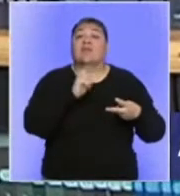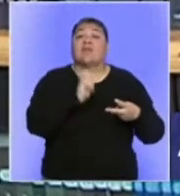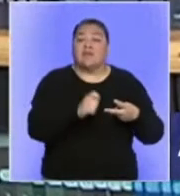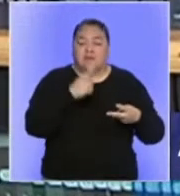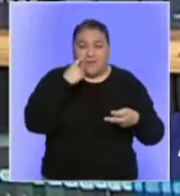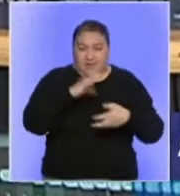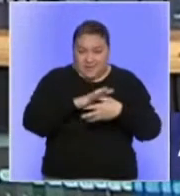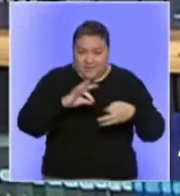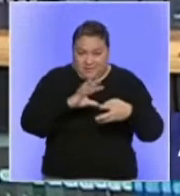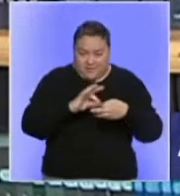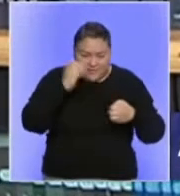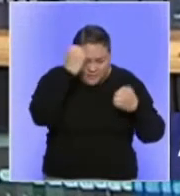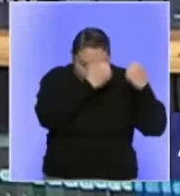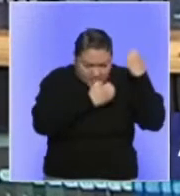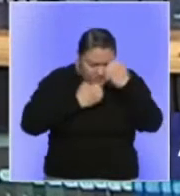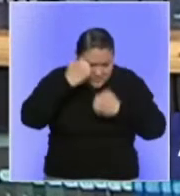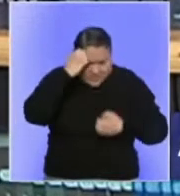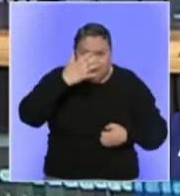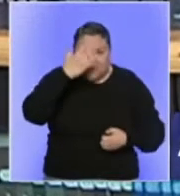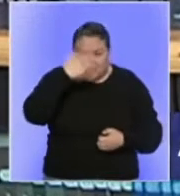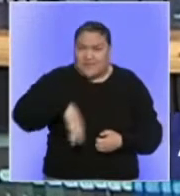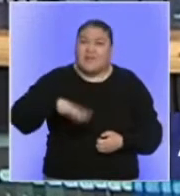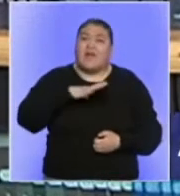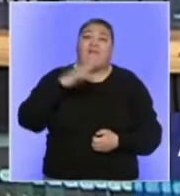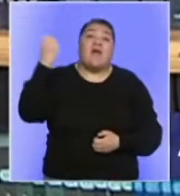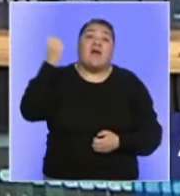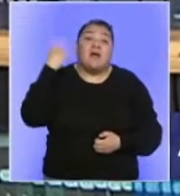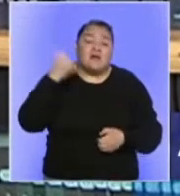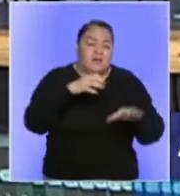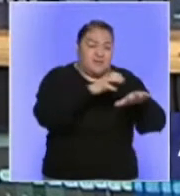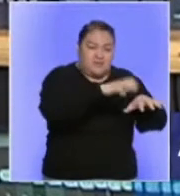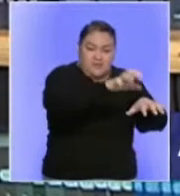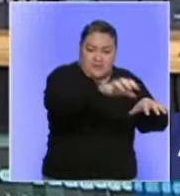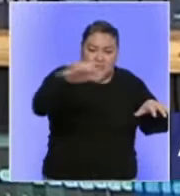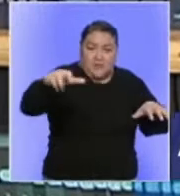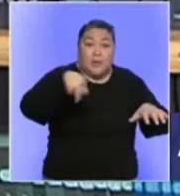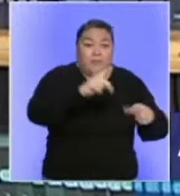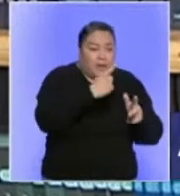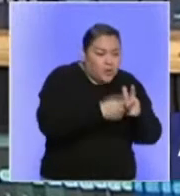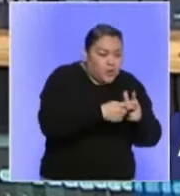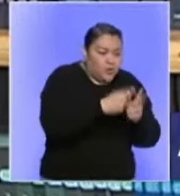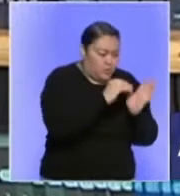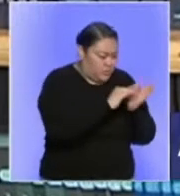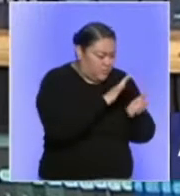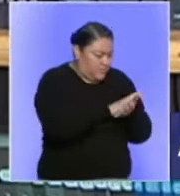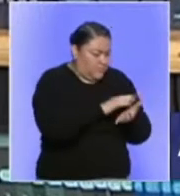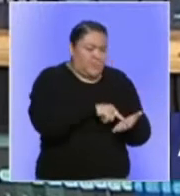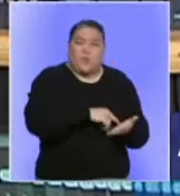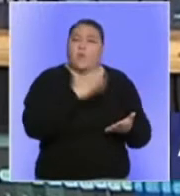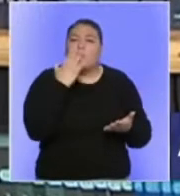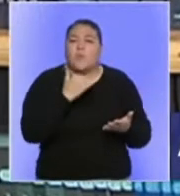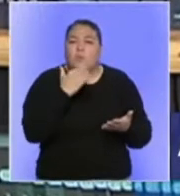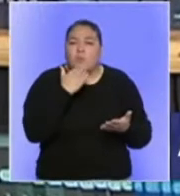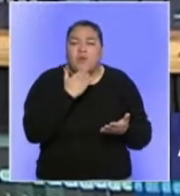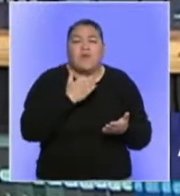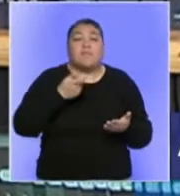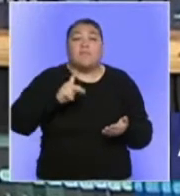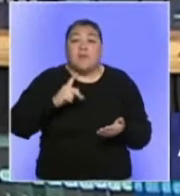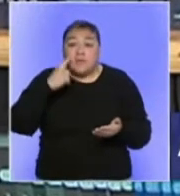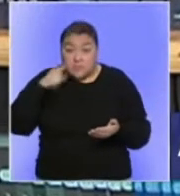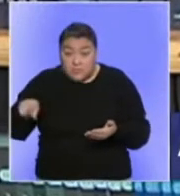por el cual se revisó la existencia de eventos que supuestamente no fueron reportados y coincide que ante la falta de un debido caudal probatorio